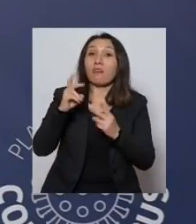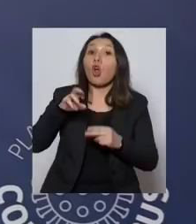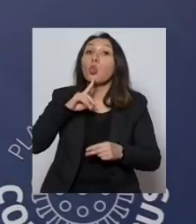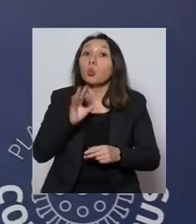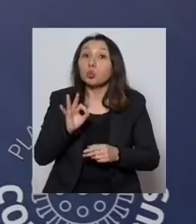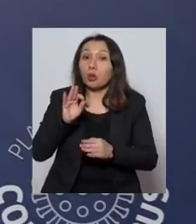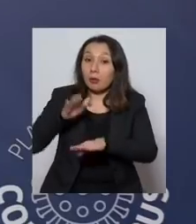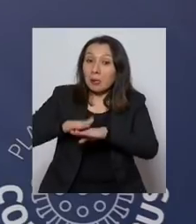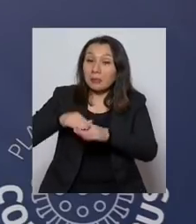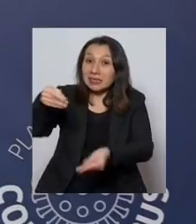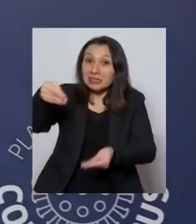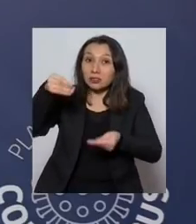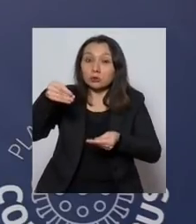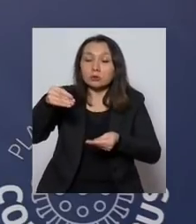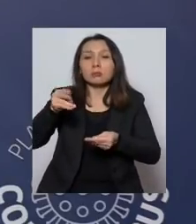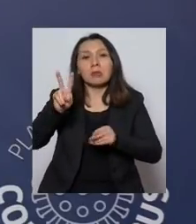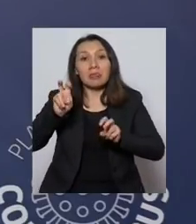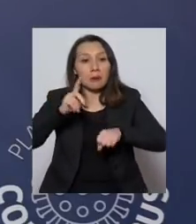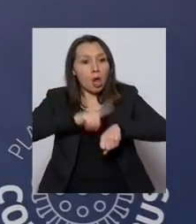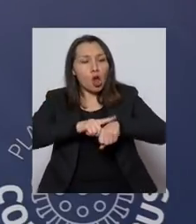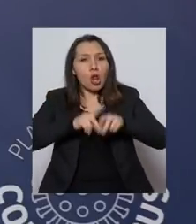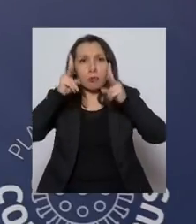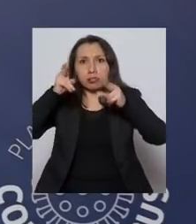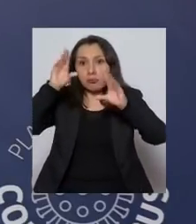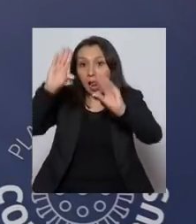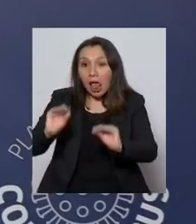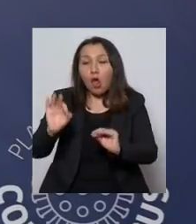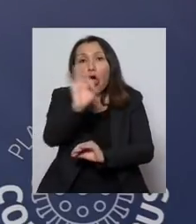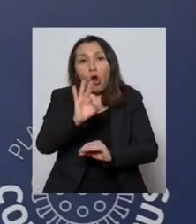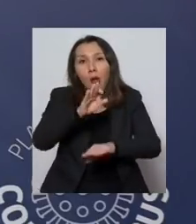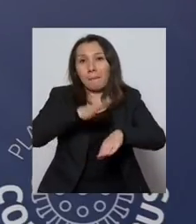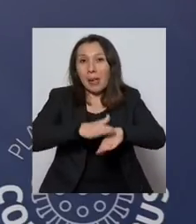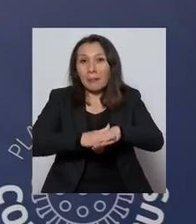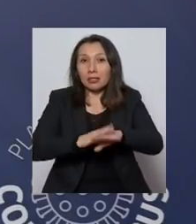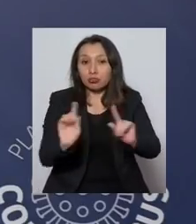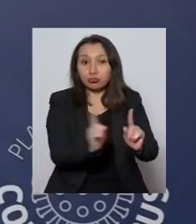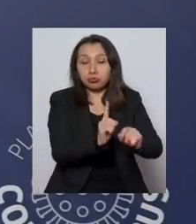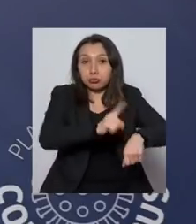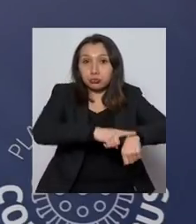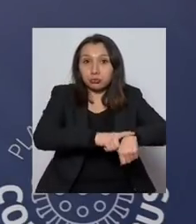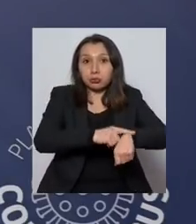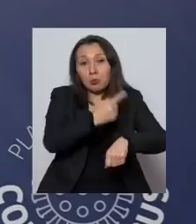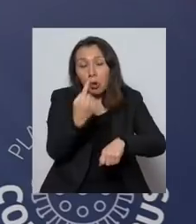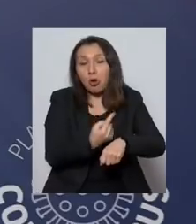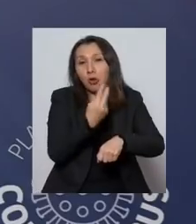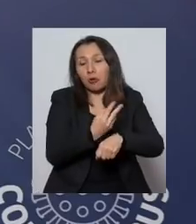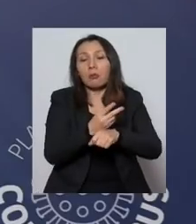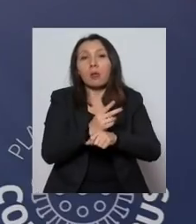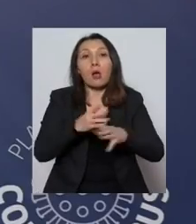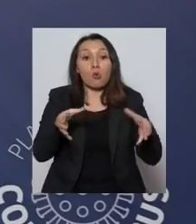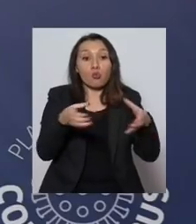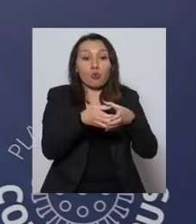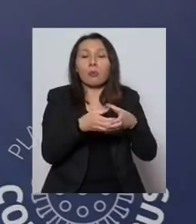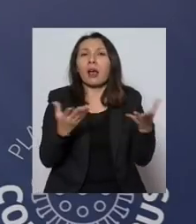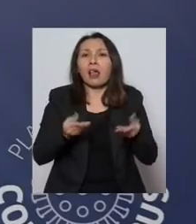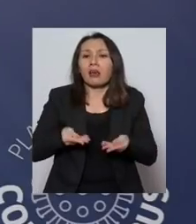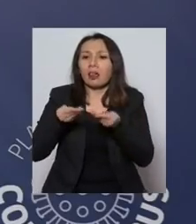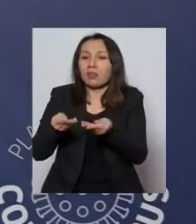salvoconductos, si es que es dentro del horario de toque y queda, o los permisos temporales colectivos se establecen